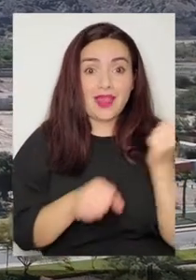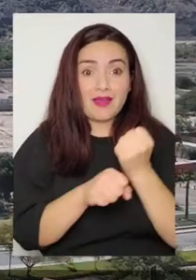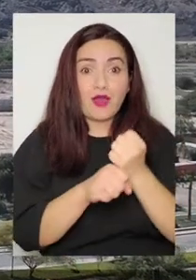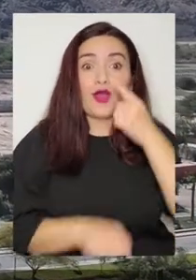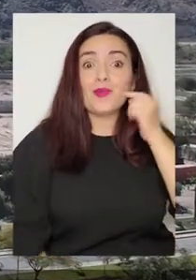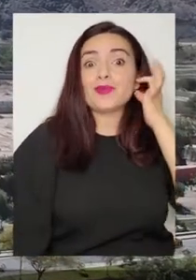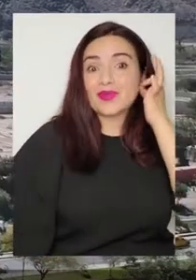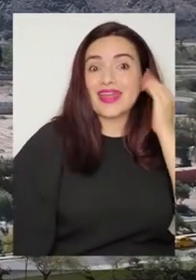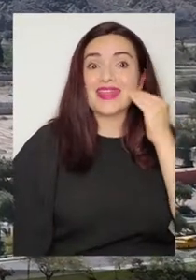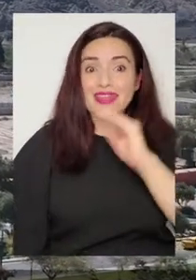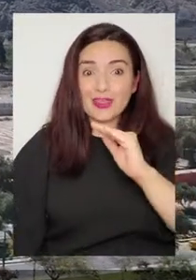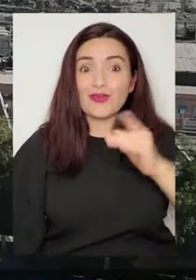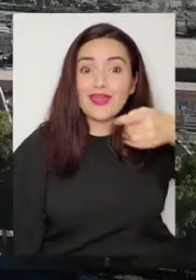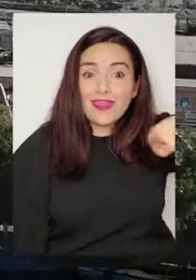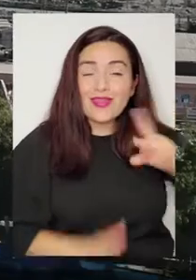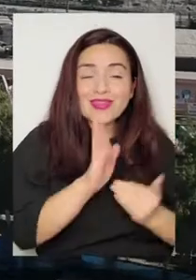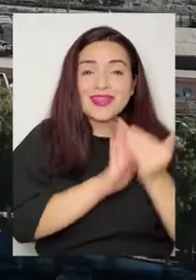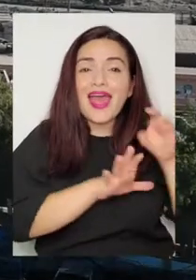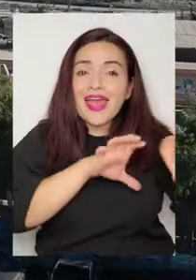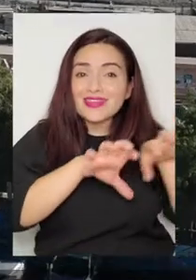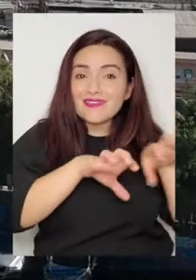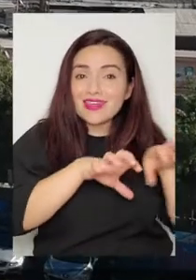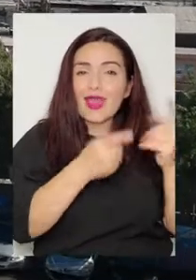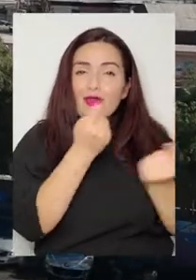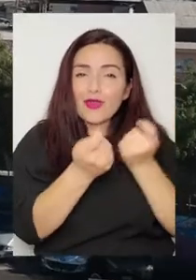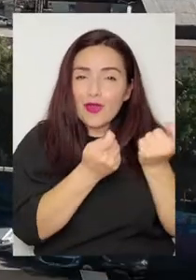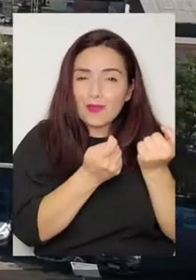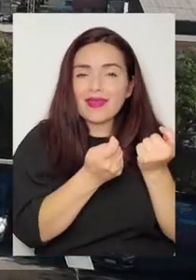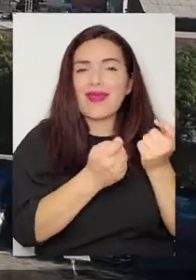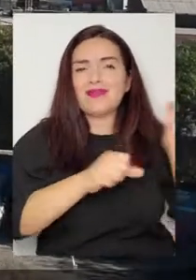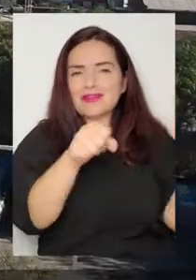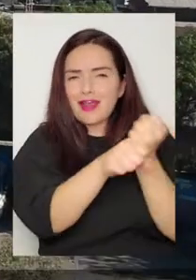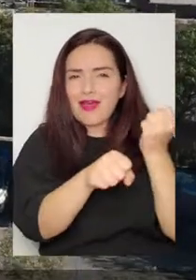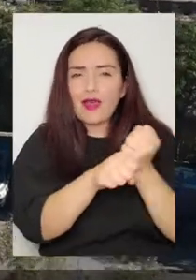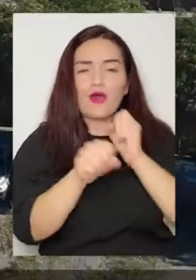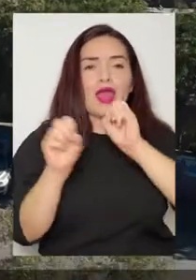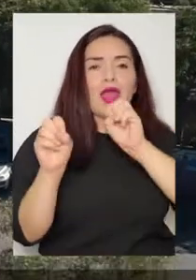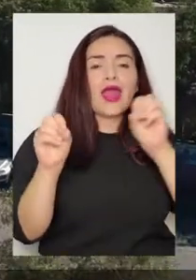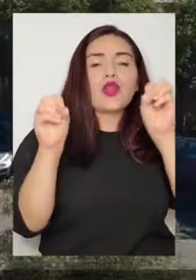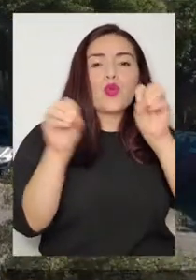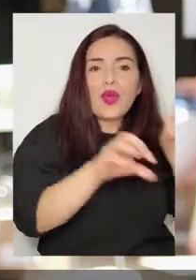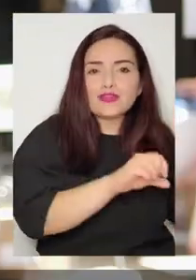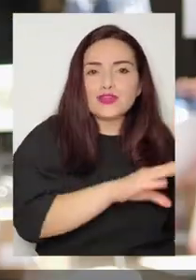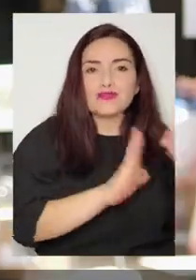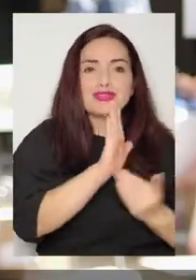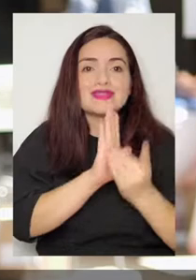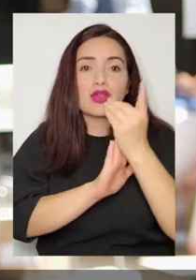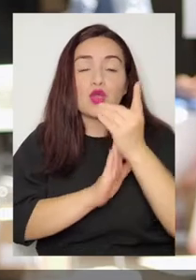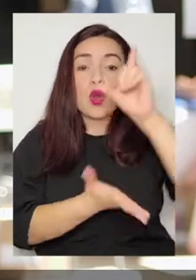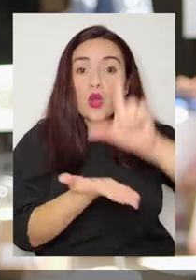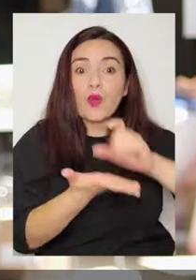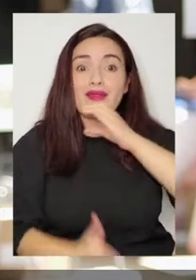muchos productores, hombres, mujeres, niños, que están desarrollando sus actividades económicas, productivas, educacionales,